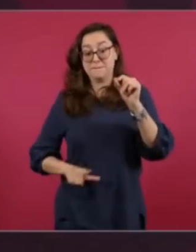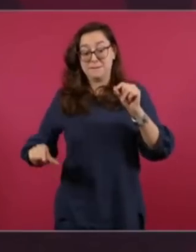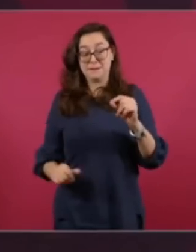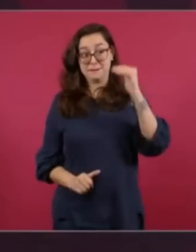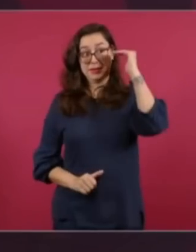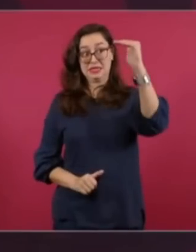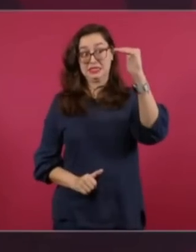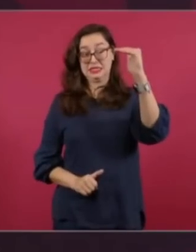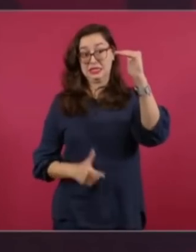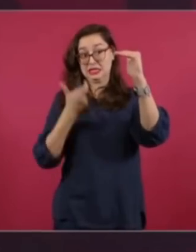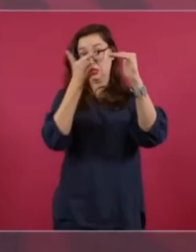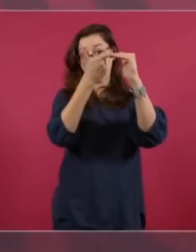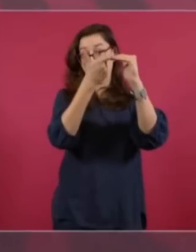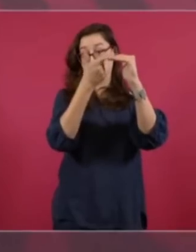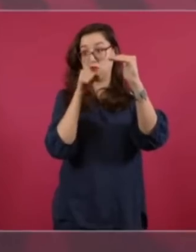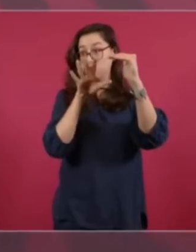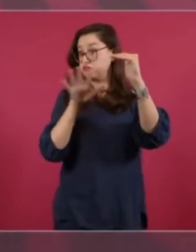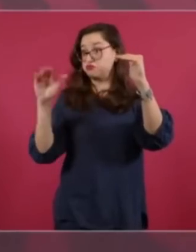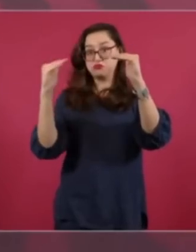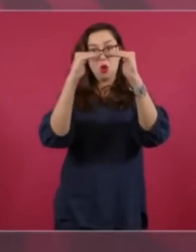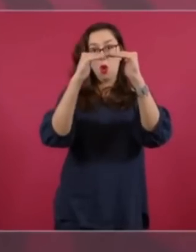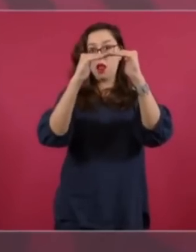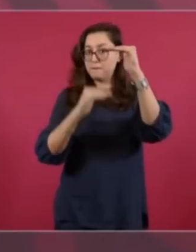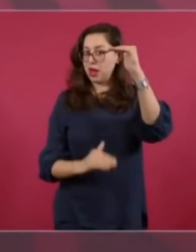ganando 4 veces más que el presidente.